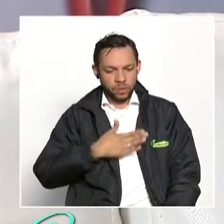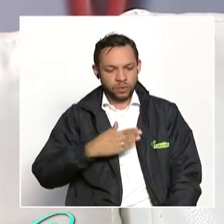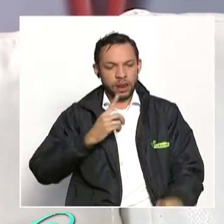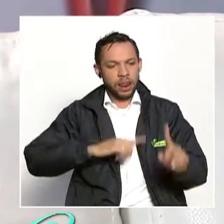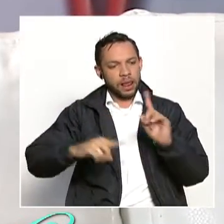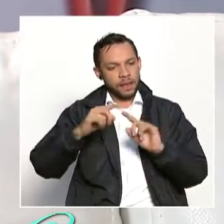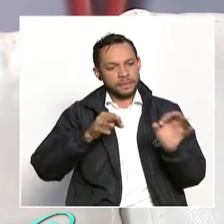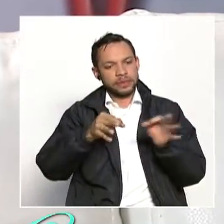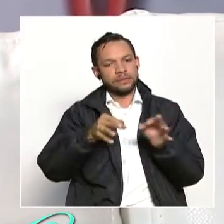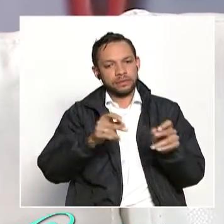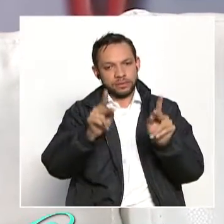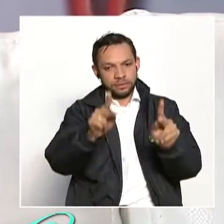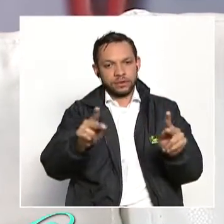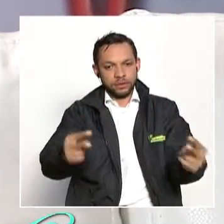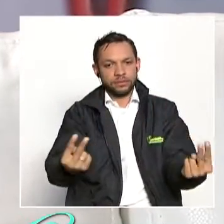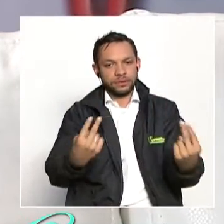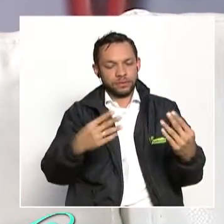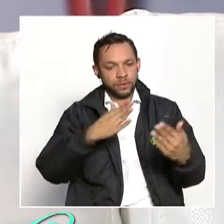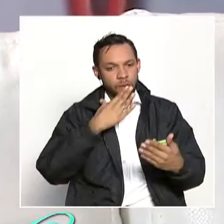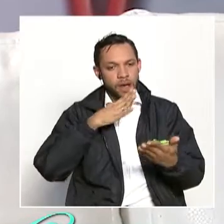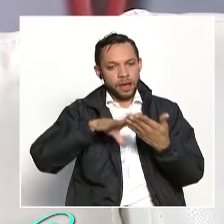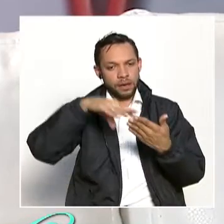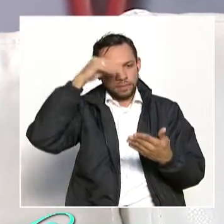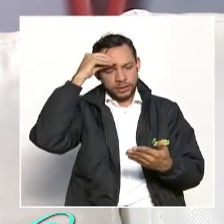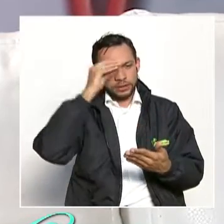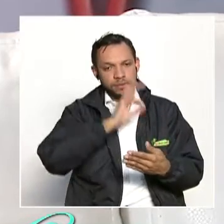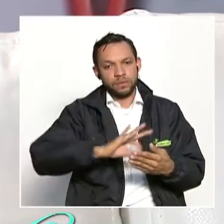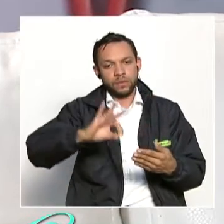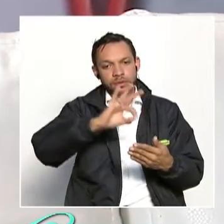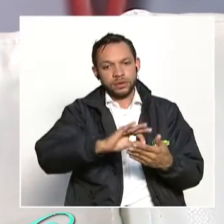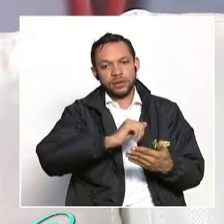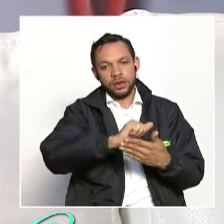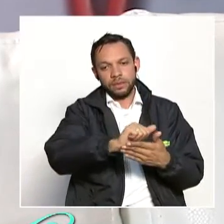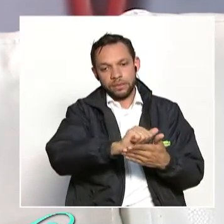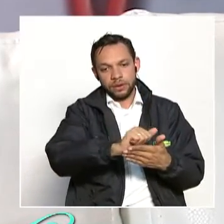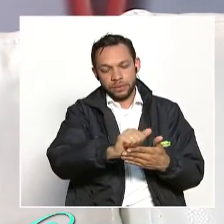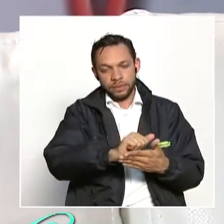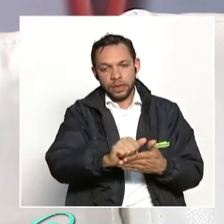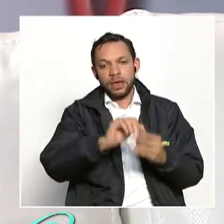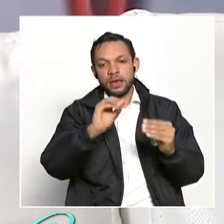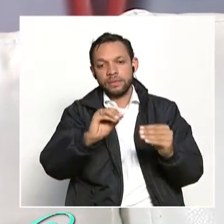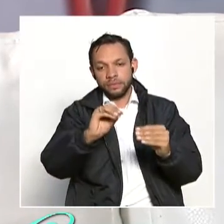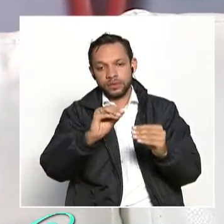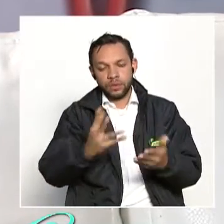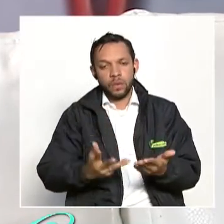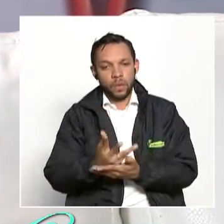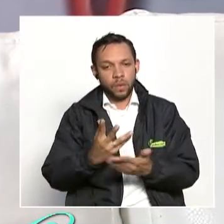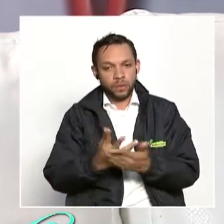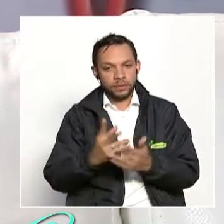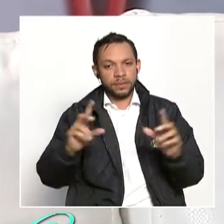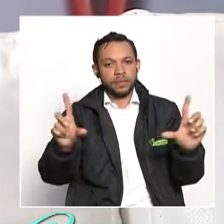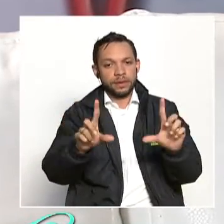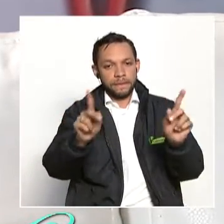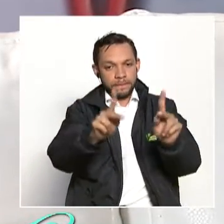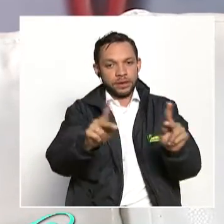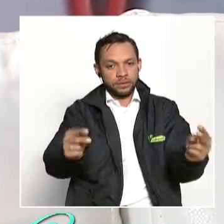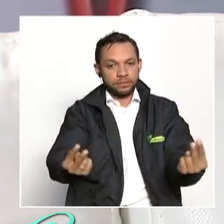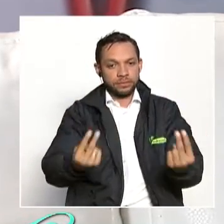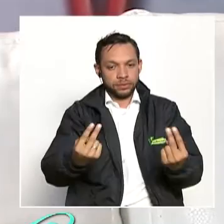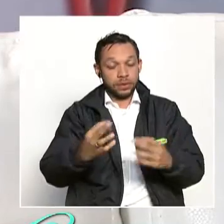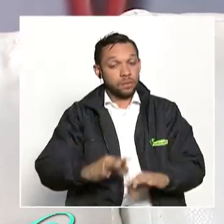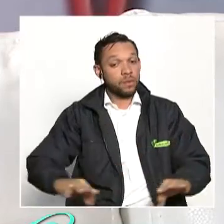acá y pues dispuesto a resolver algunas inquietudes y dejar algunos mensajes en los televidentes